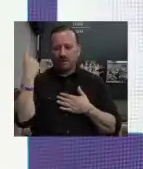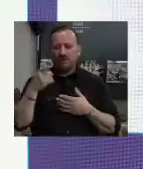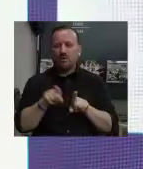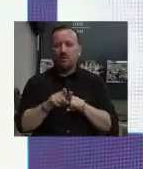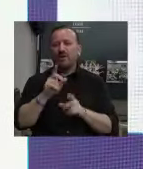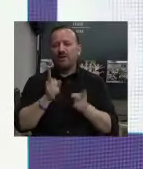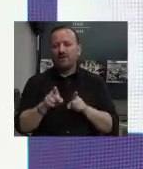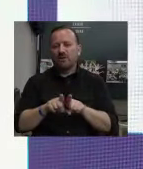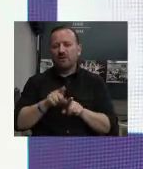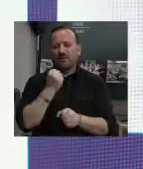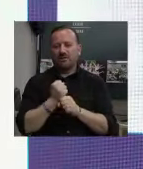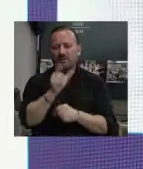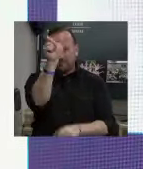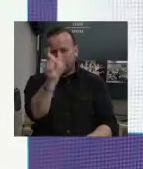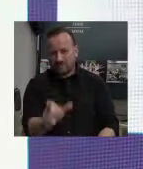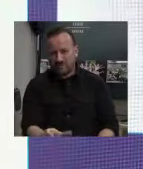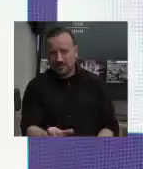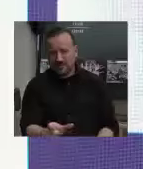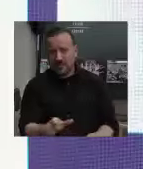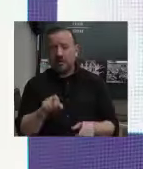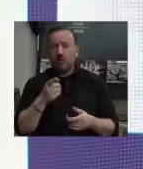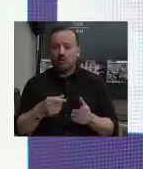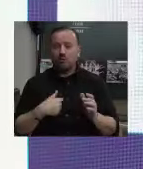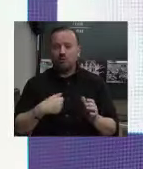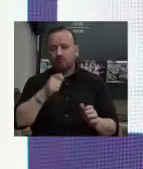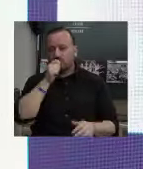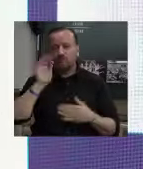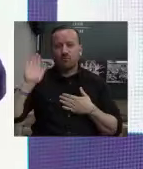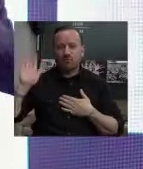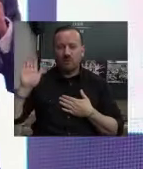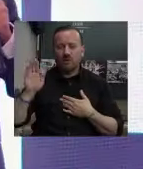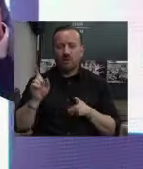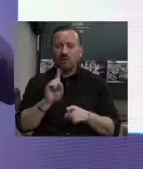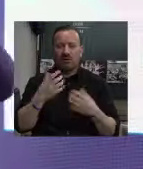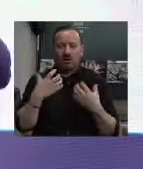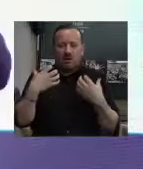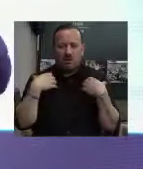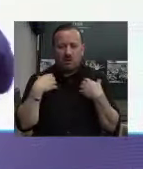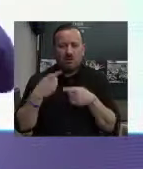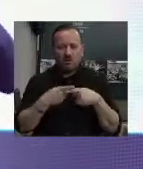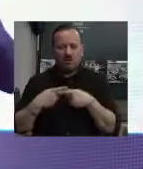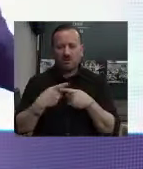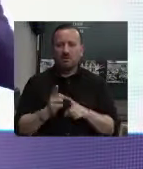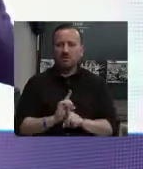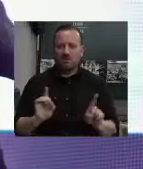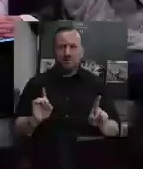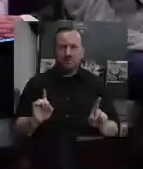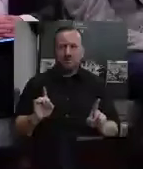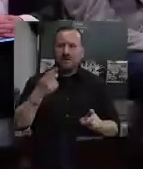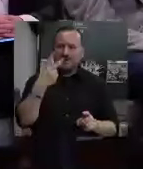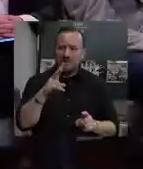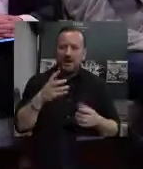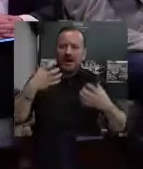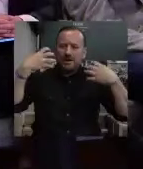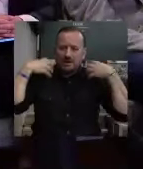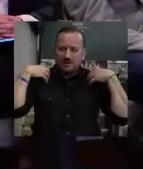la persona por eso la promesa no es de responsabilidad Social es de